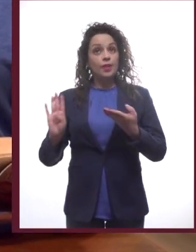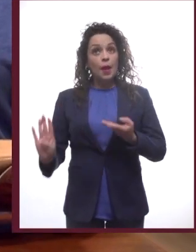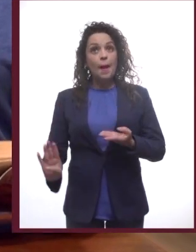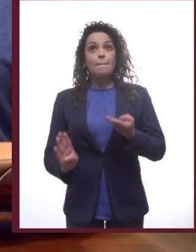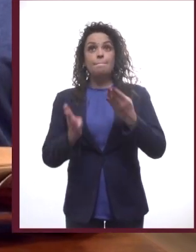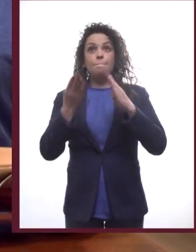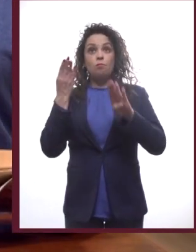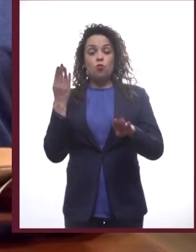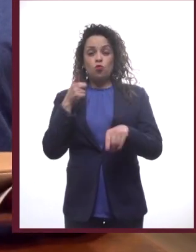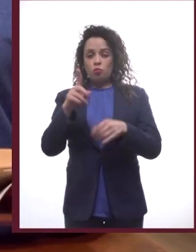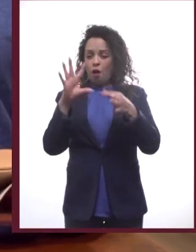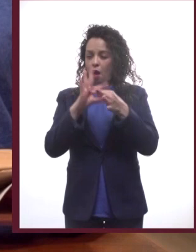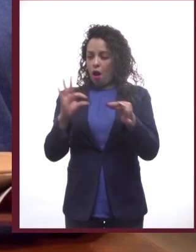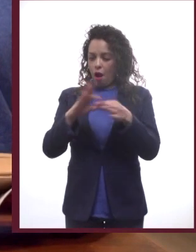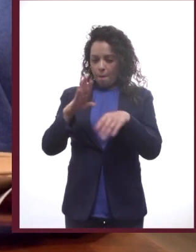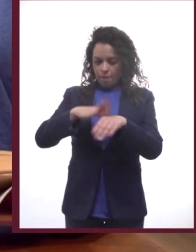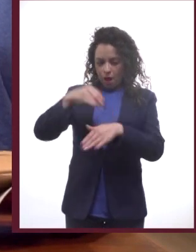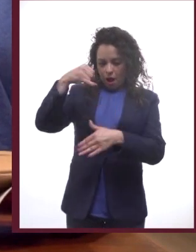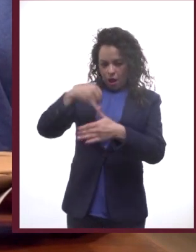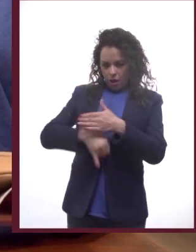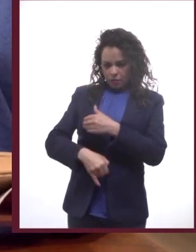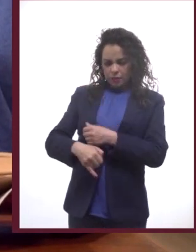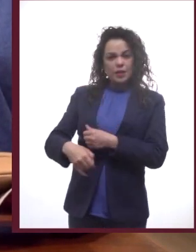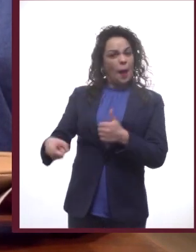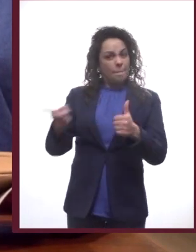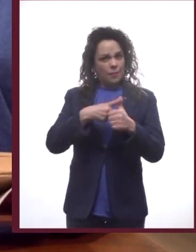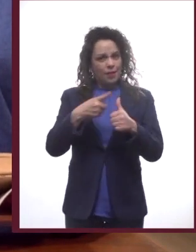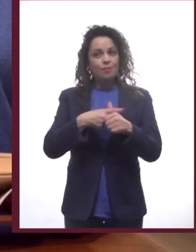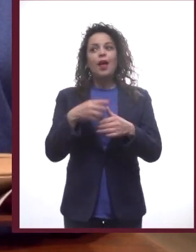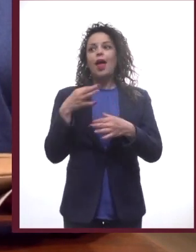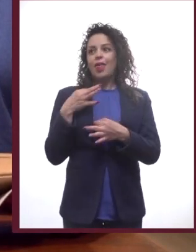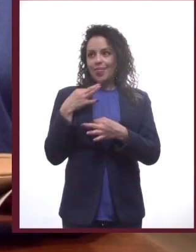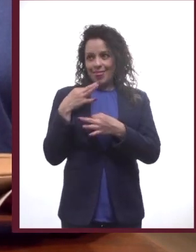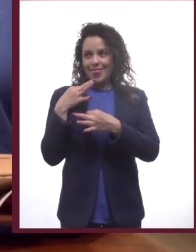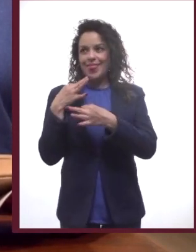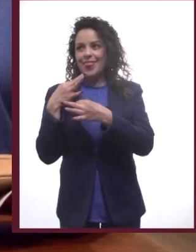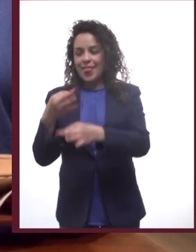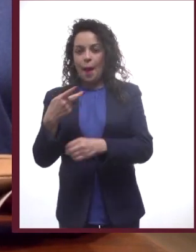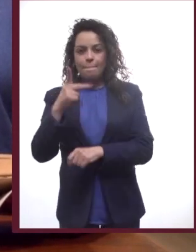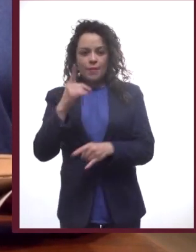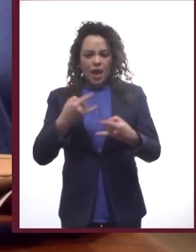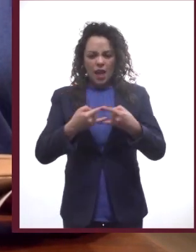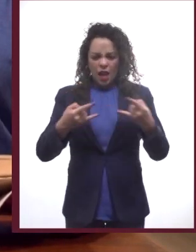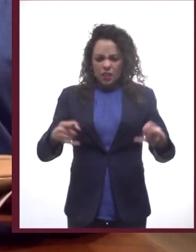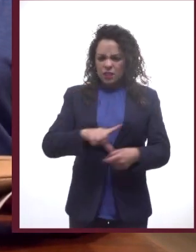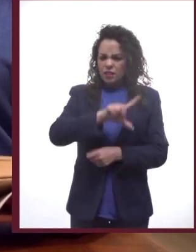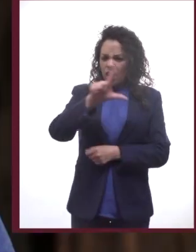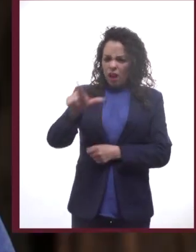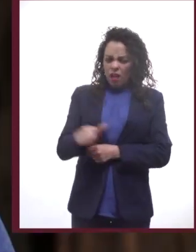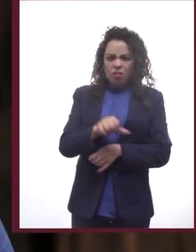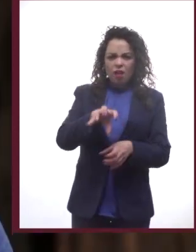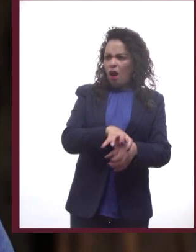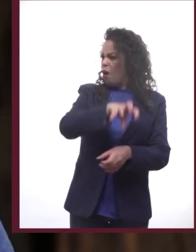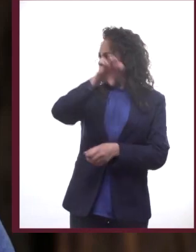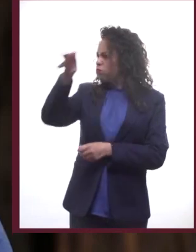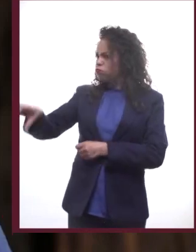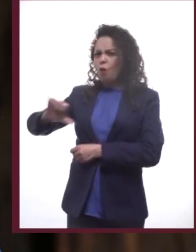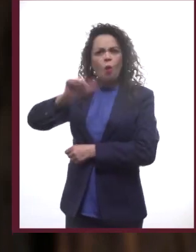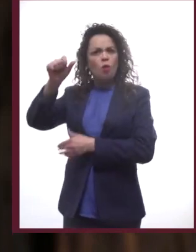El mundo que describes a detalle al principio es atractivo, pero la historia se desarrolla en otra parte.